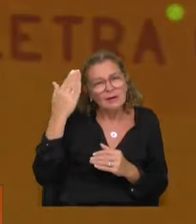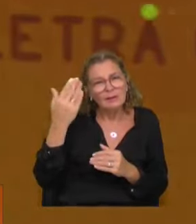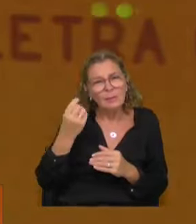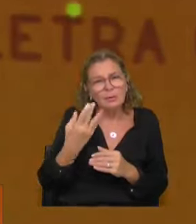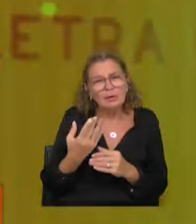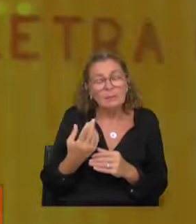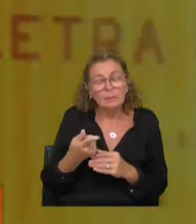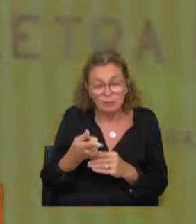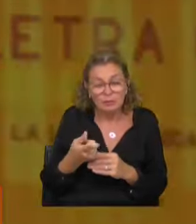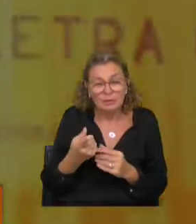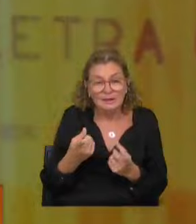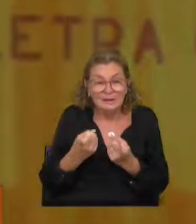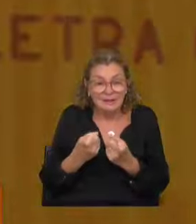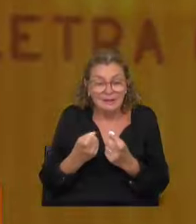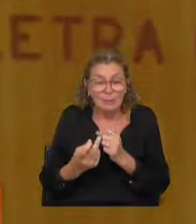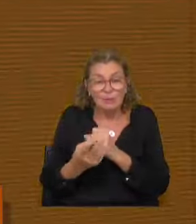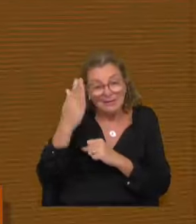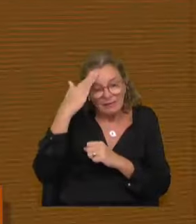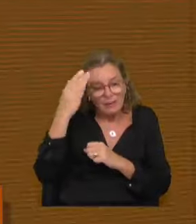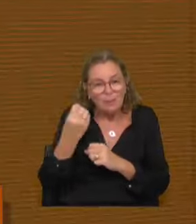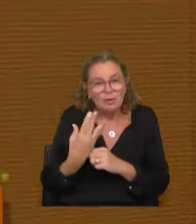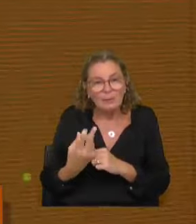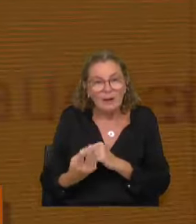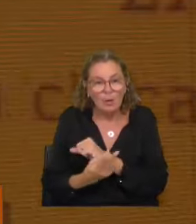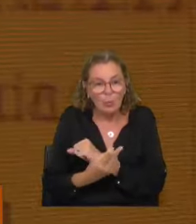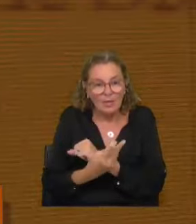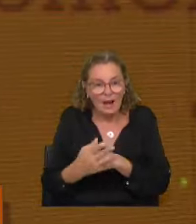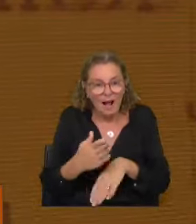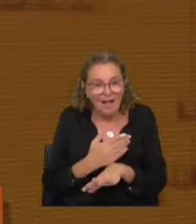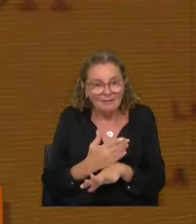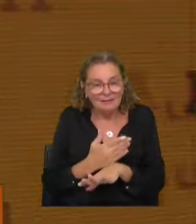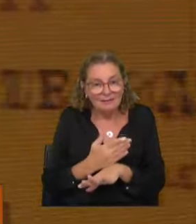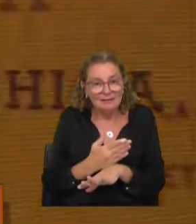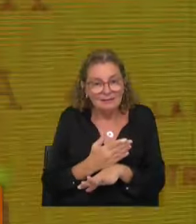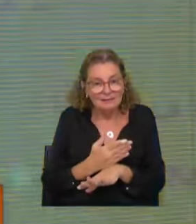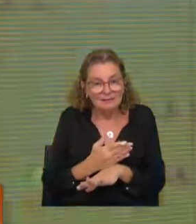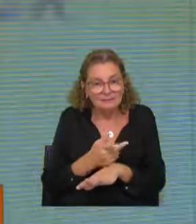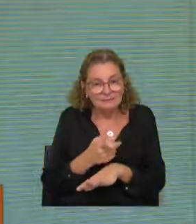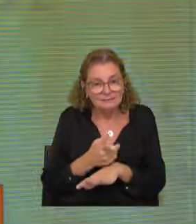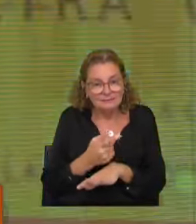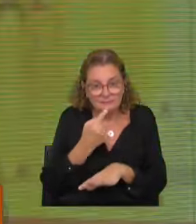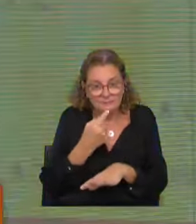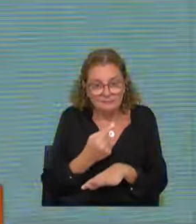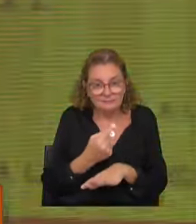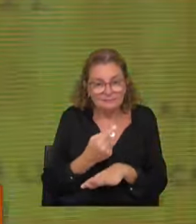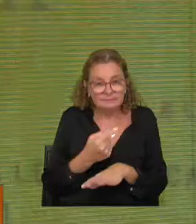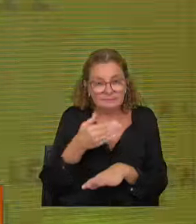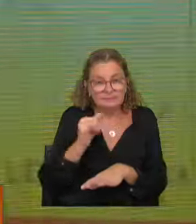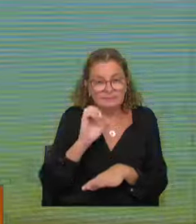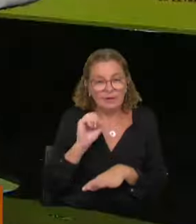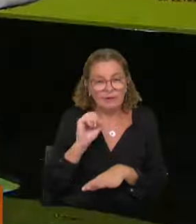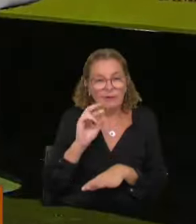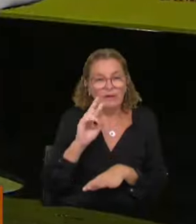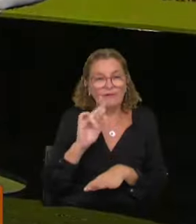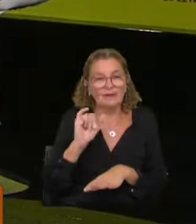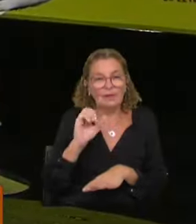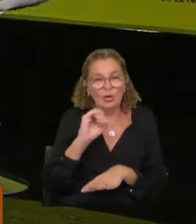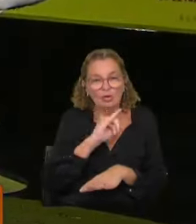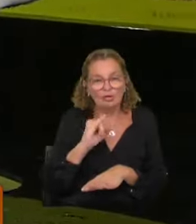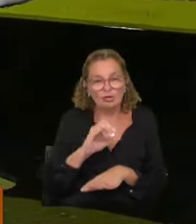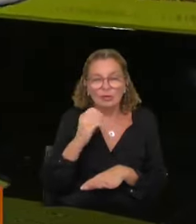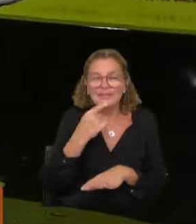ser prevenibles o no prevenibles En ese sentido Quiero repasar un poco lo que comentaba Mariana que este mencionaba brioso en una columna la diaria no decía que